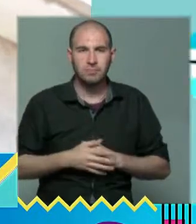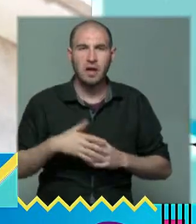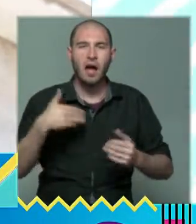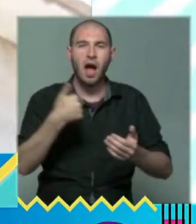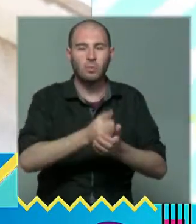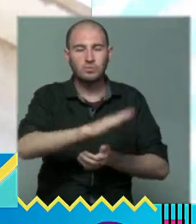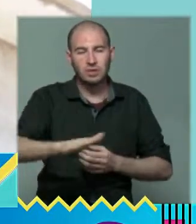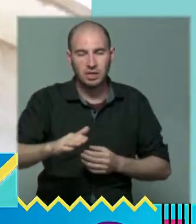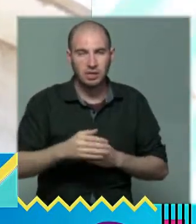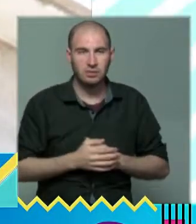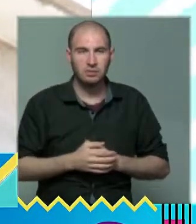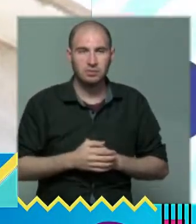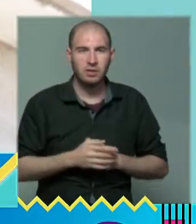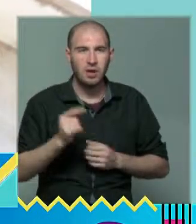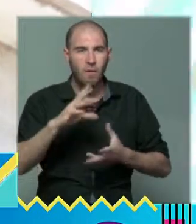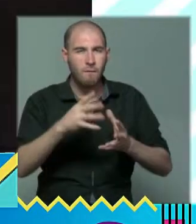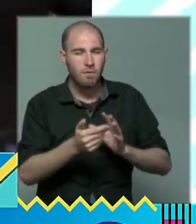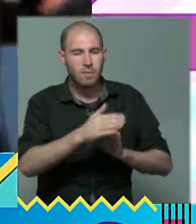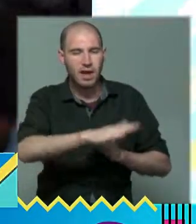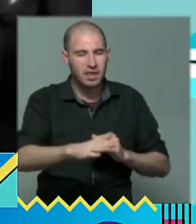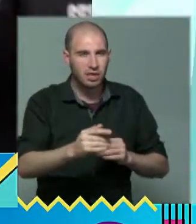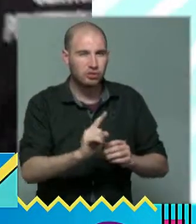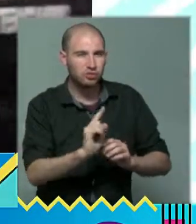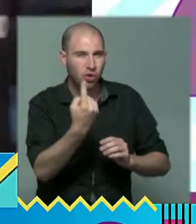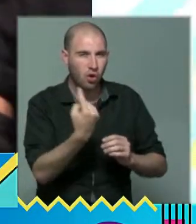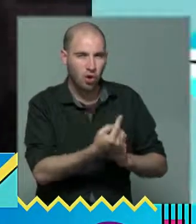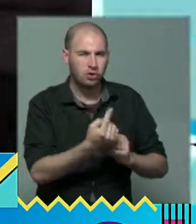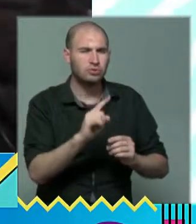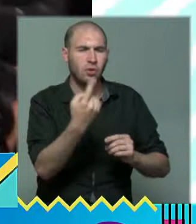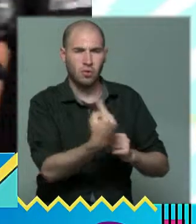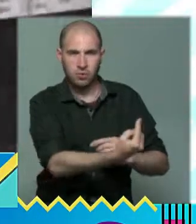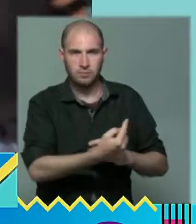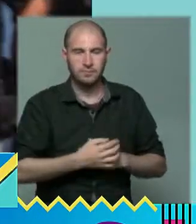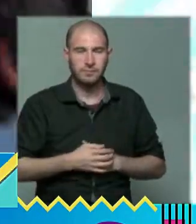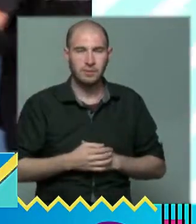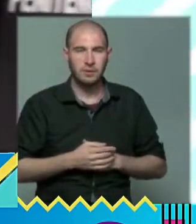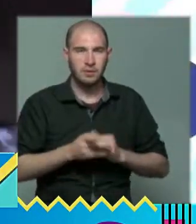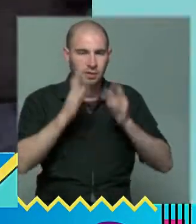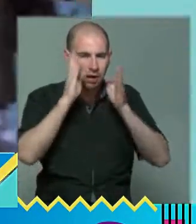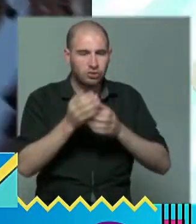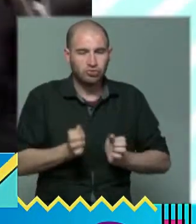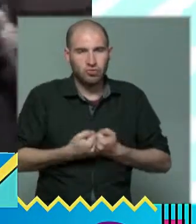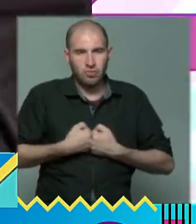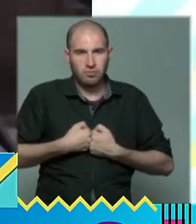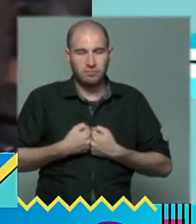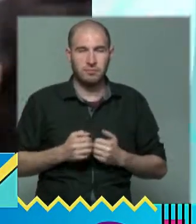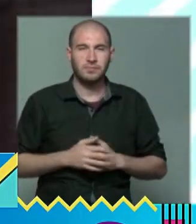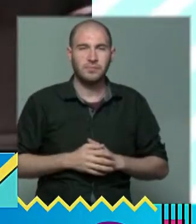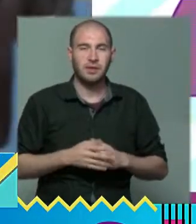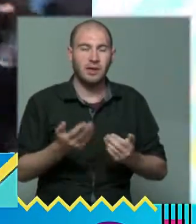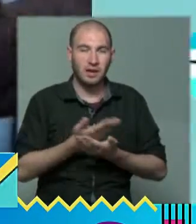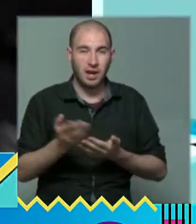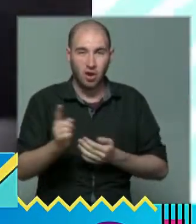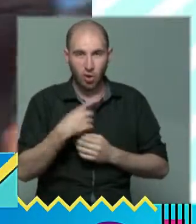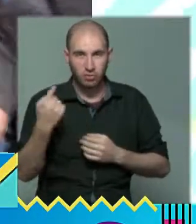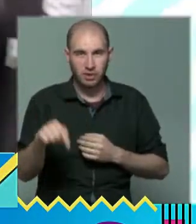abuso con niños. Tienen un perfil de chicos muy aislados, muy solitarios, muy metidos en sí mismos, y que generalmente nosotros